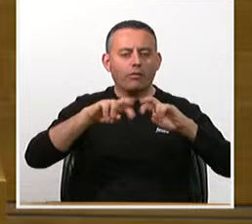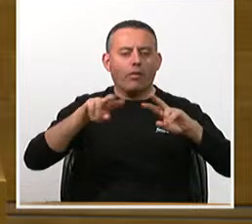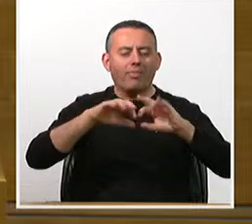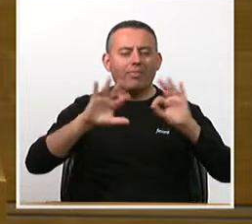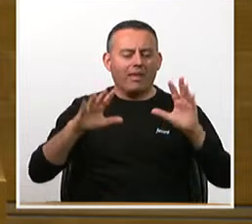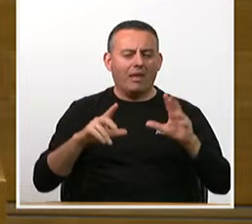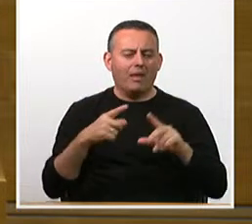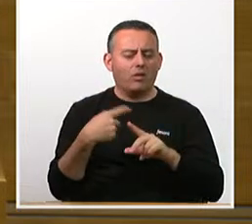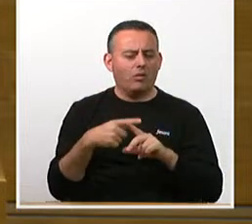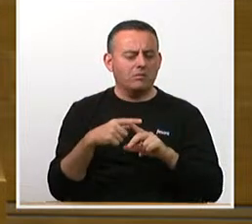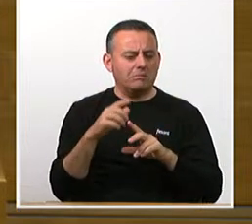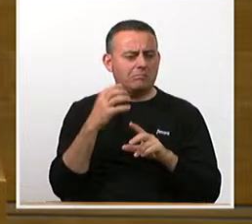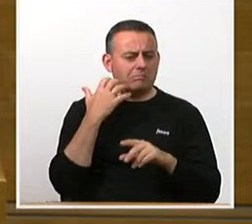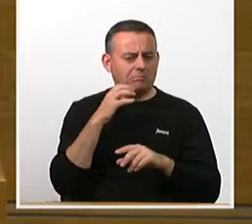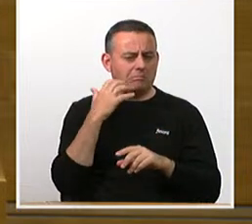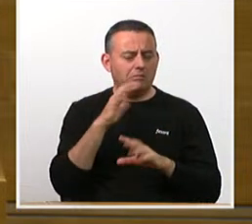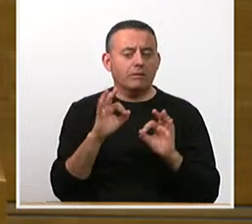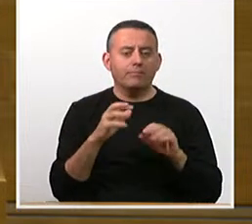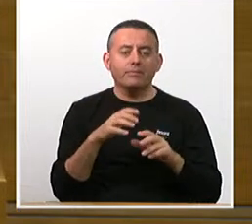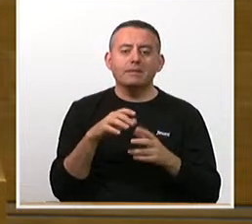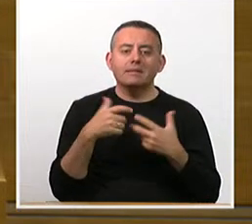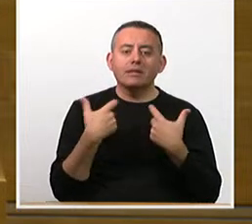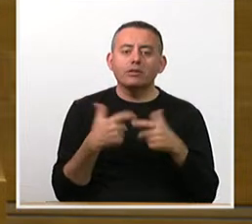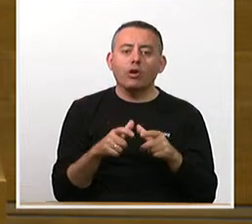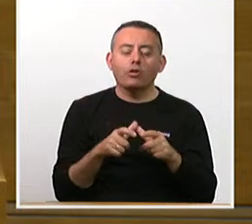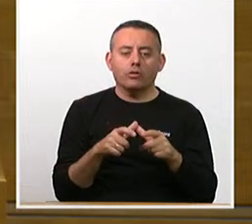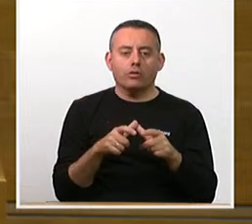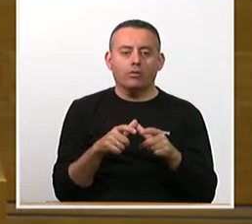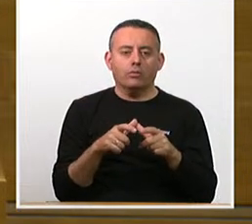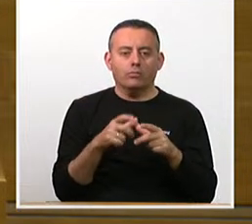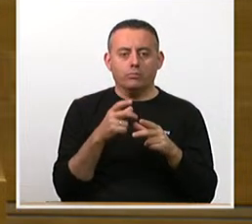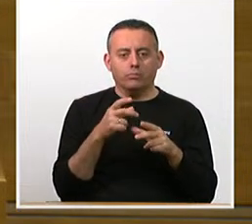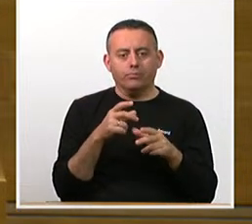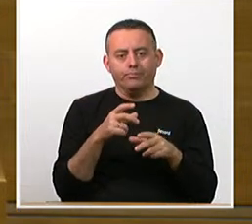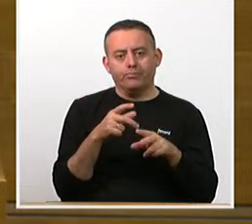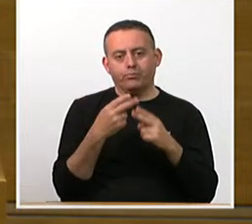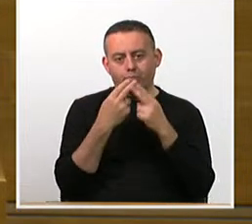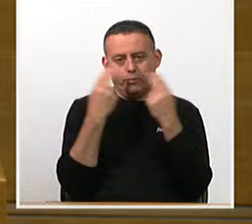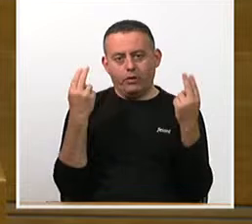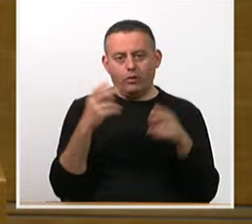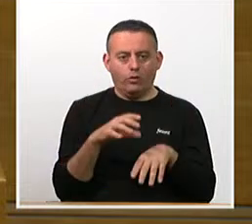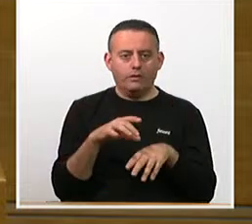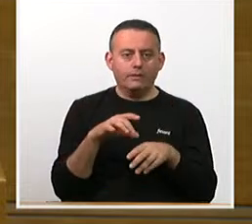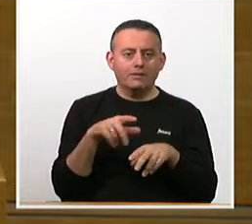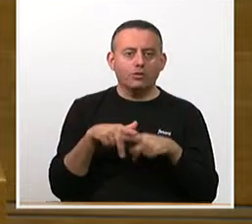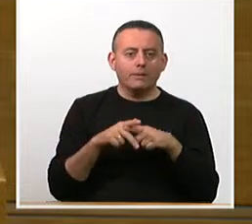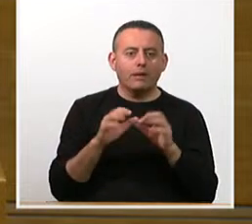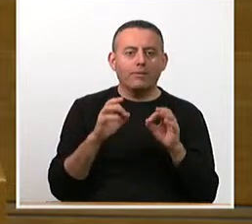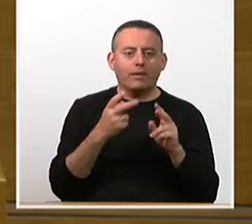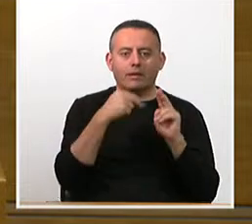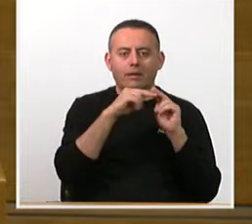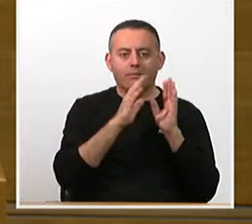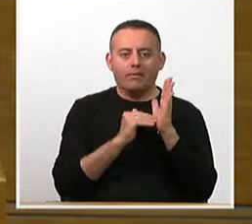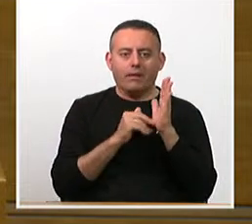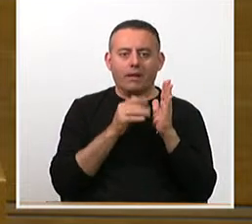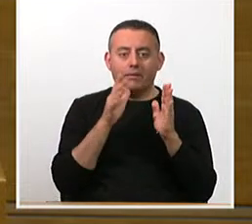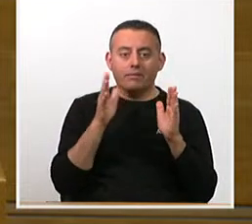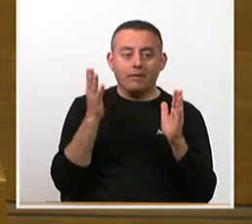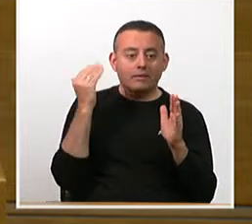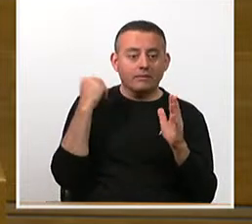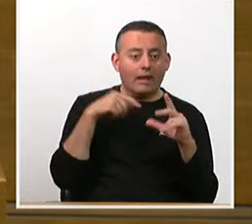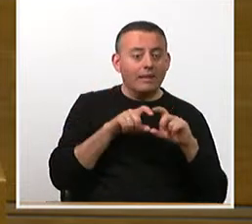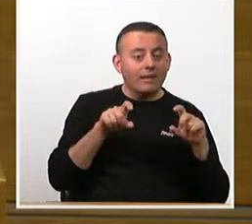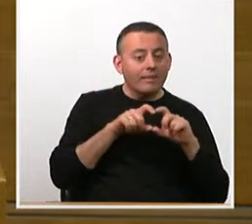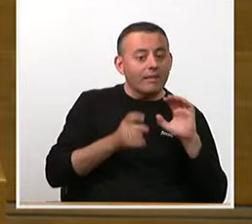cometidas en el sector público instrumental de la generalidad valenciana desde la creación de cada entidad hasta la actualidad